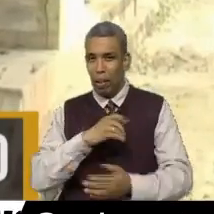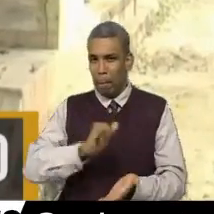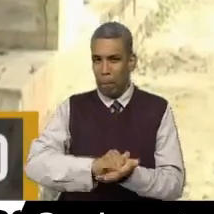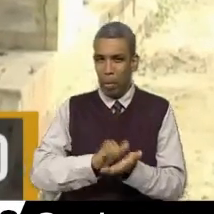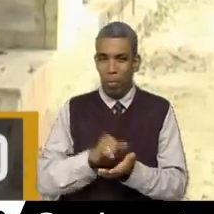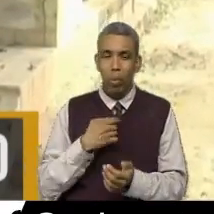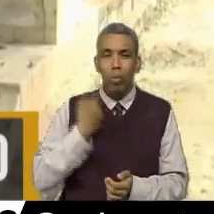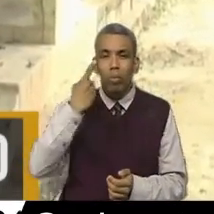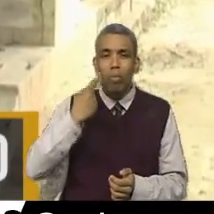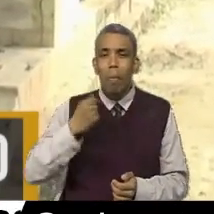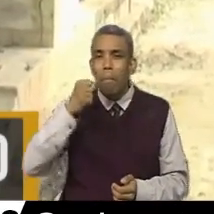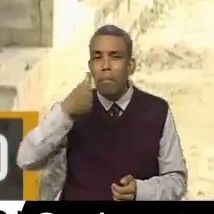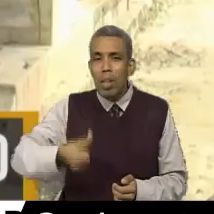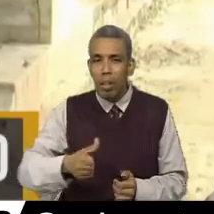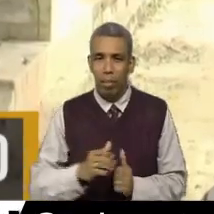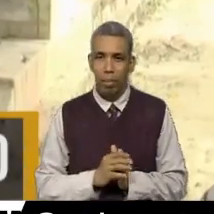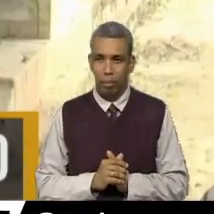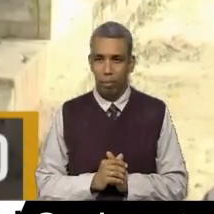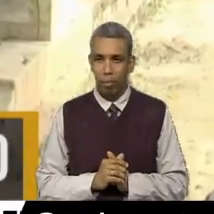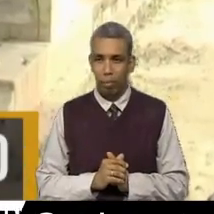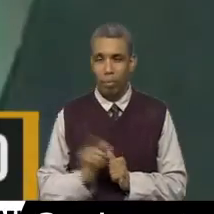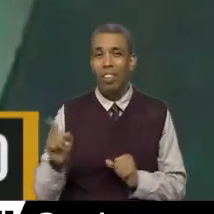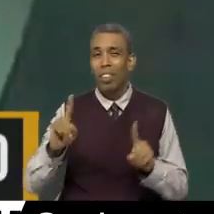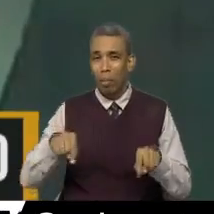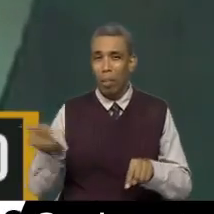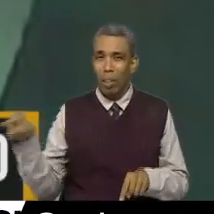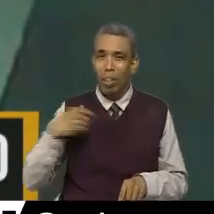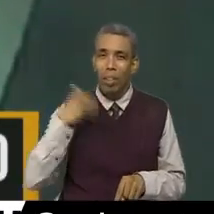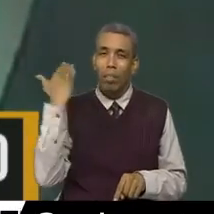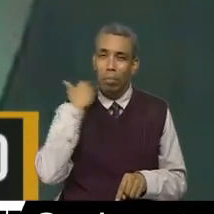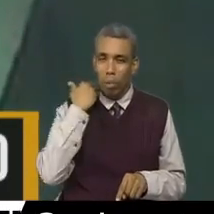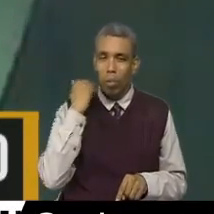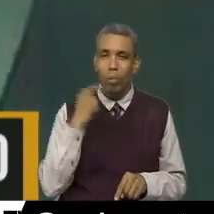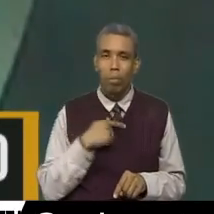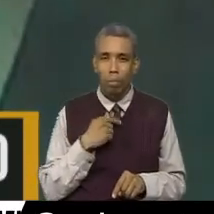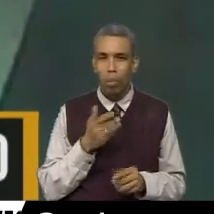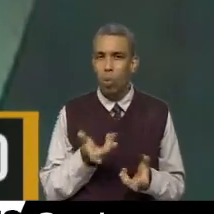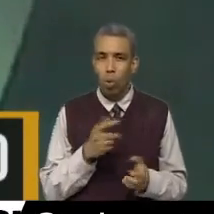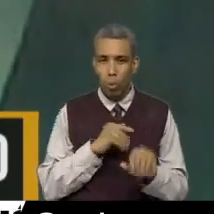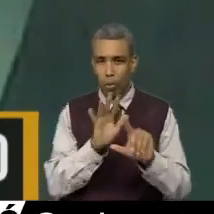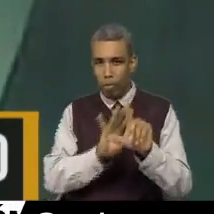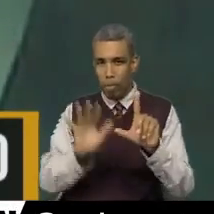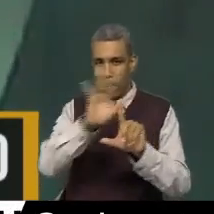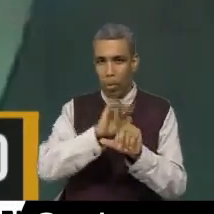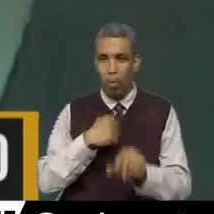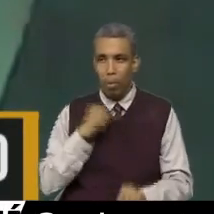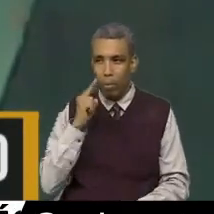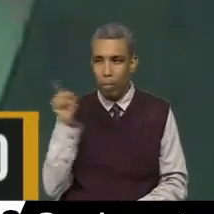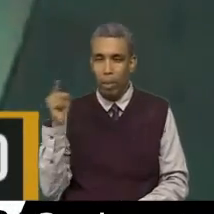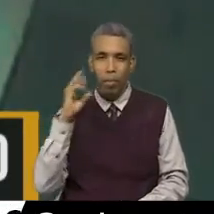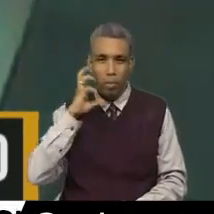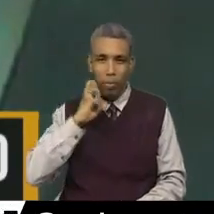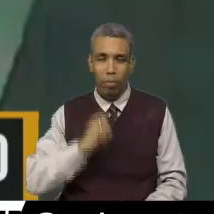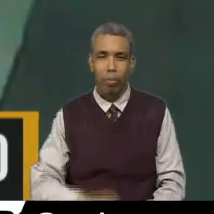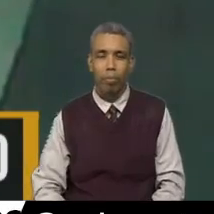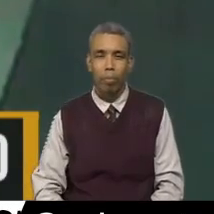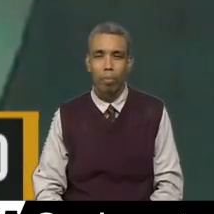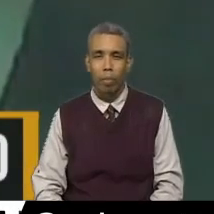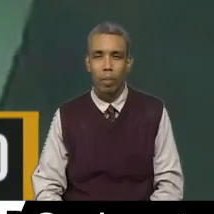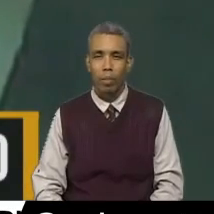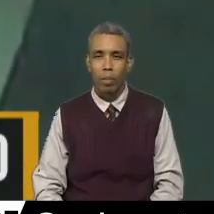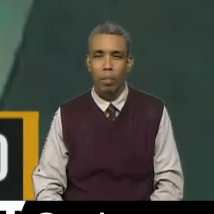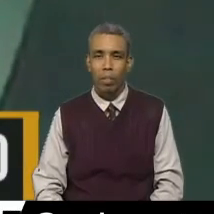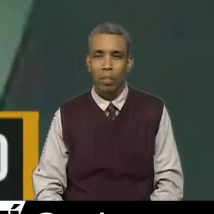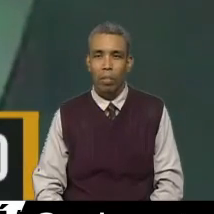el dueño de este establecimiento comercial también fue robado. El ladrón quedó grabado en cámara de video cuando ingresa y dando